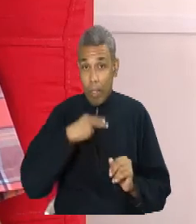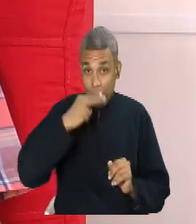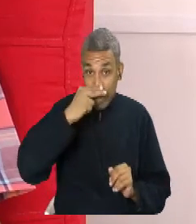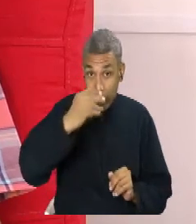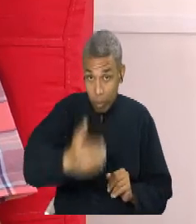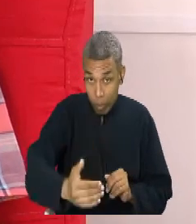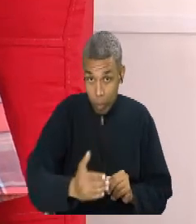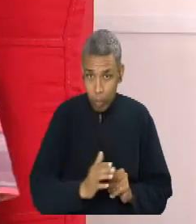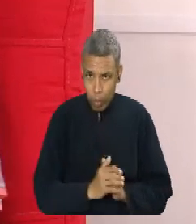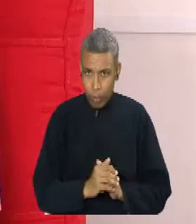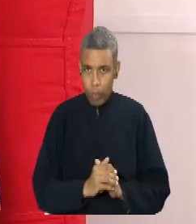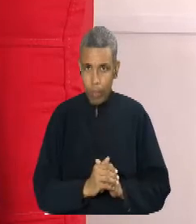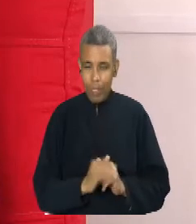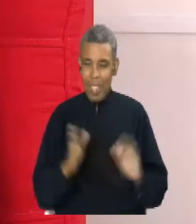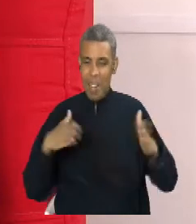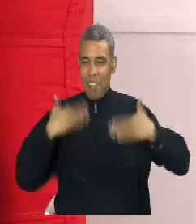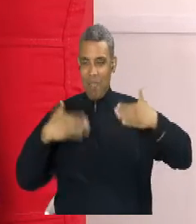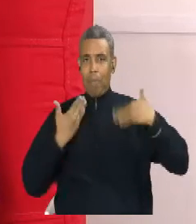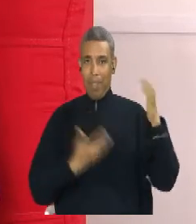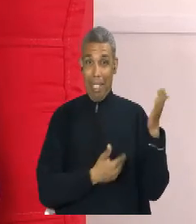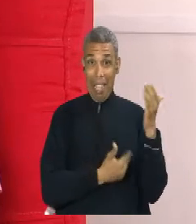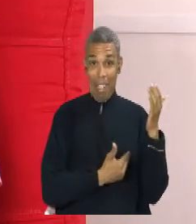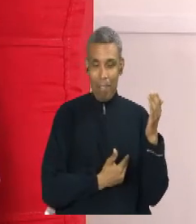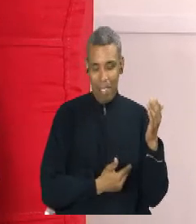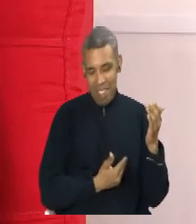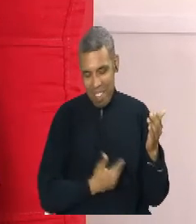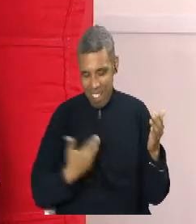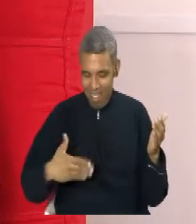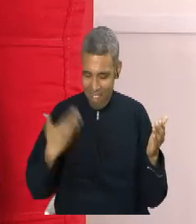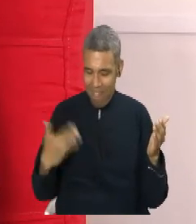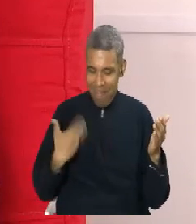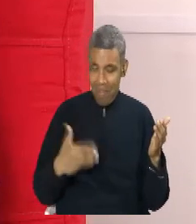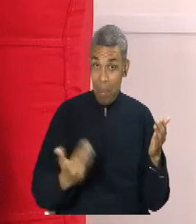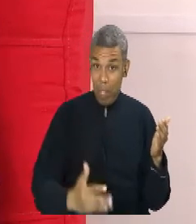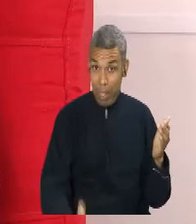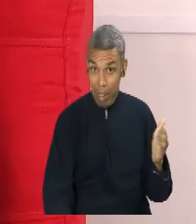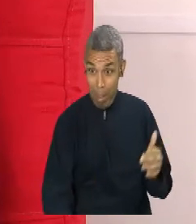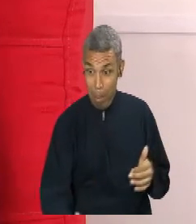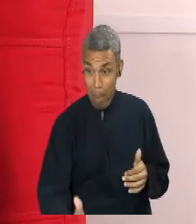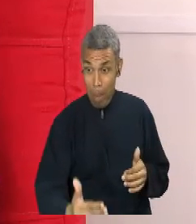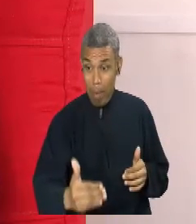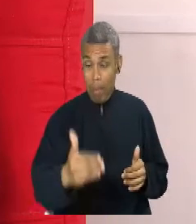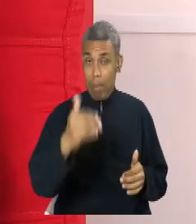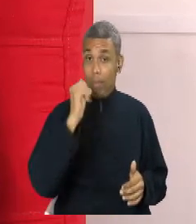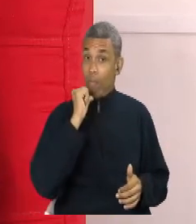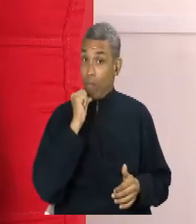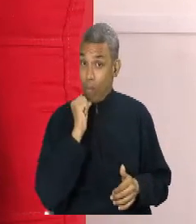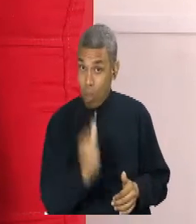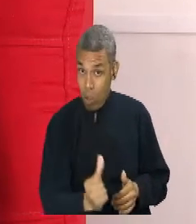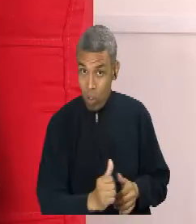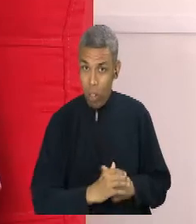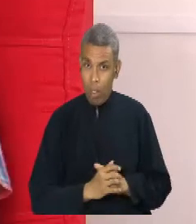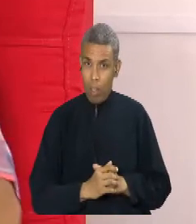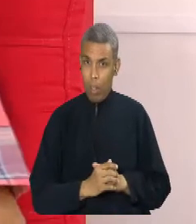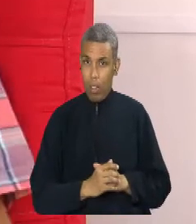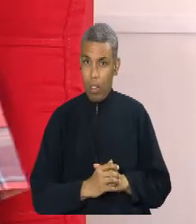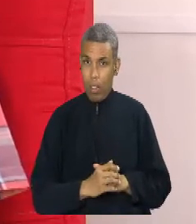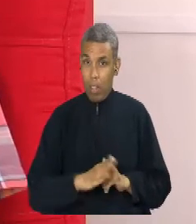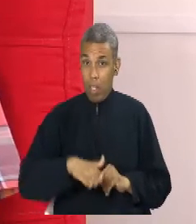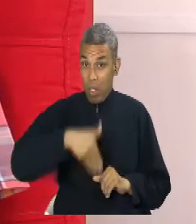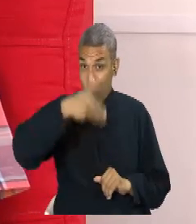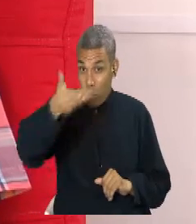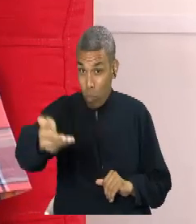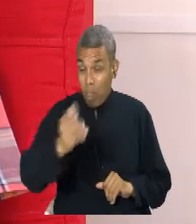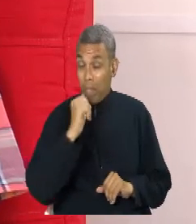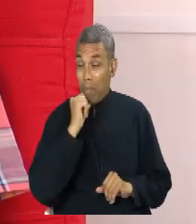y más si aún no lo corrige el niño desde pequeño lleva a llegar a un adolescente difícil y a una línea más